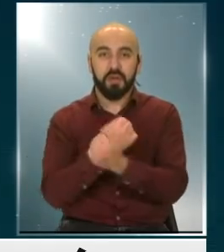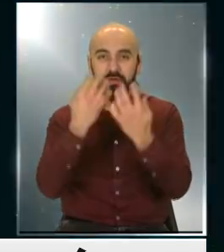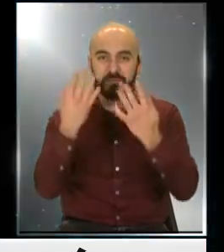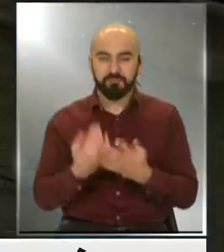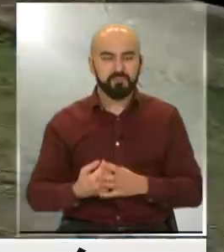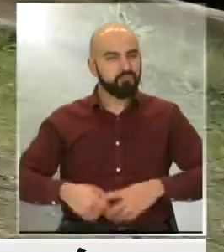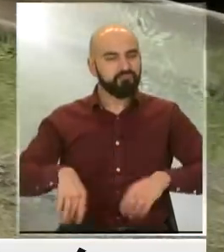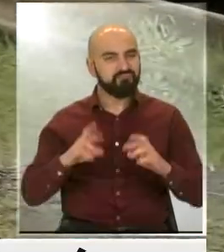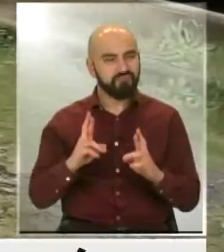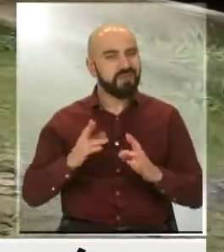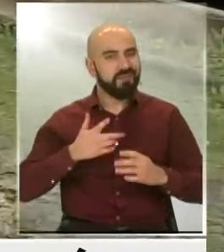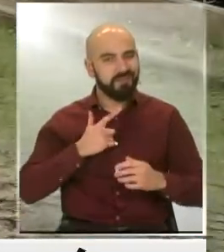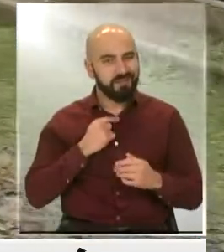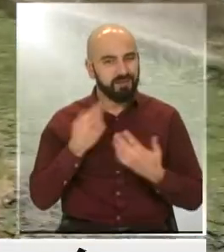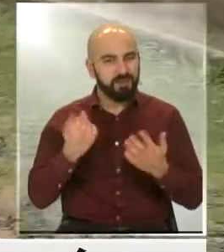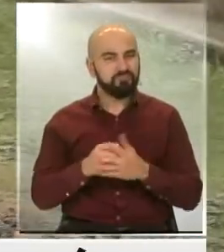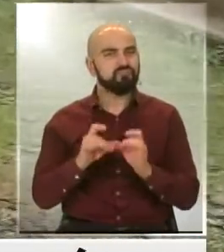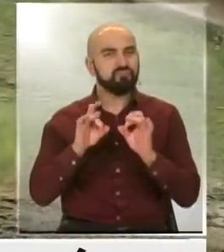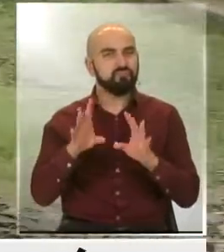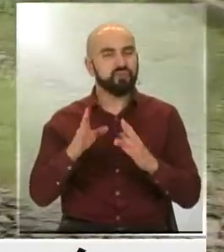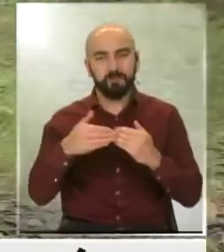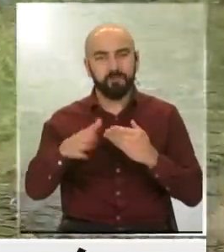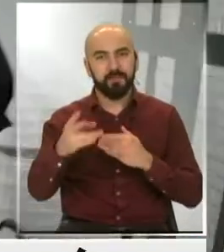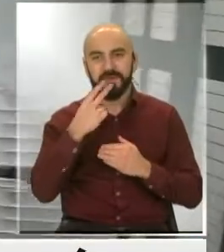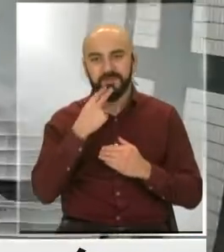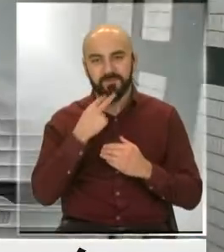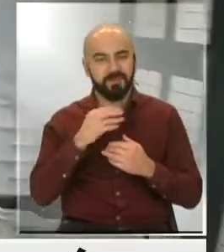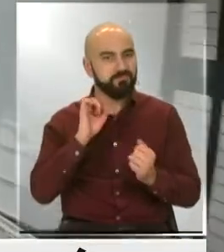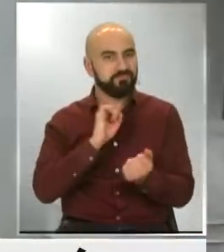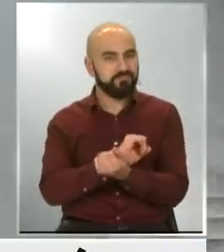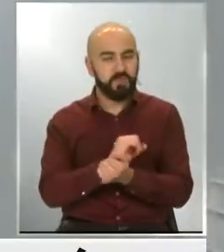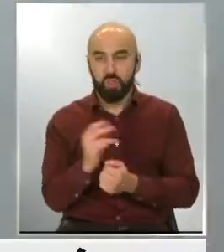perpetua calificada para ella y Bustamante. El juez